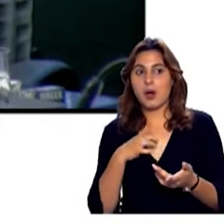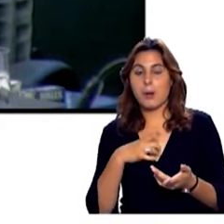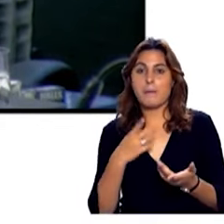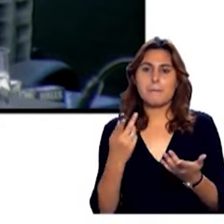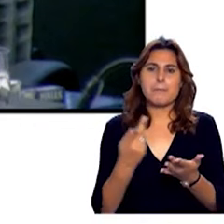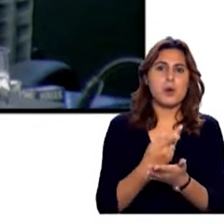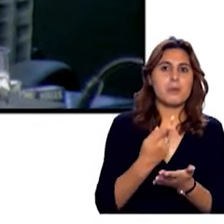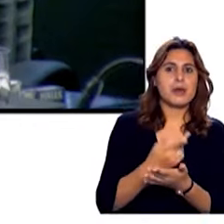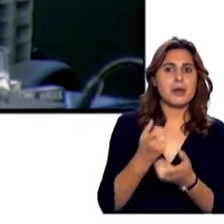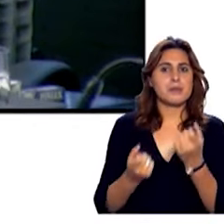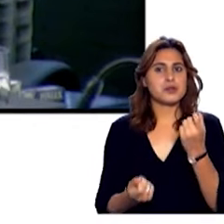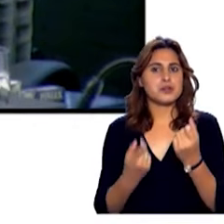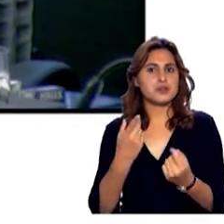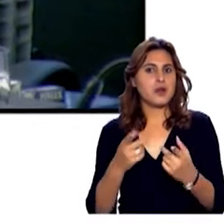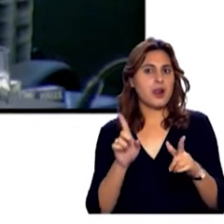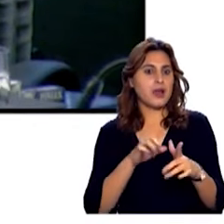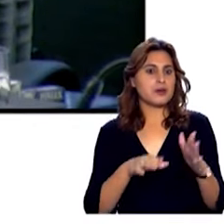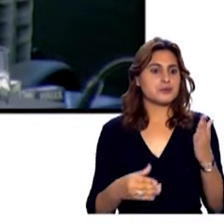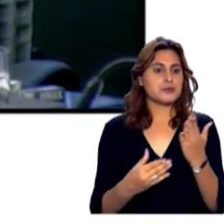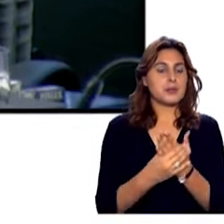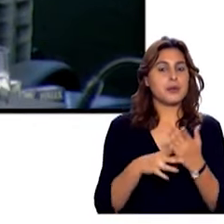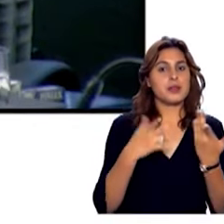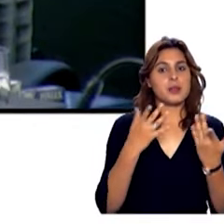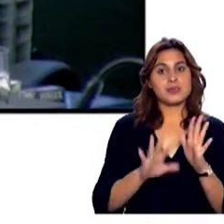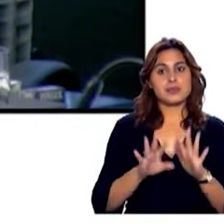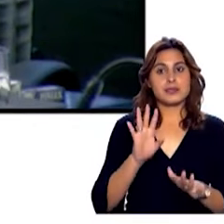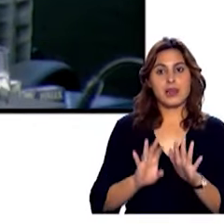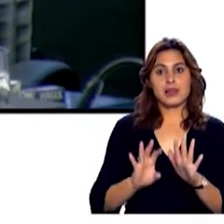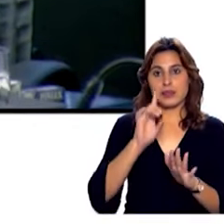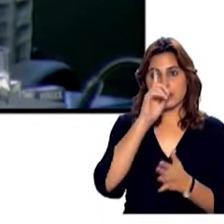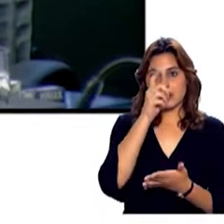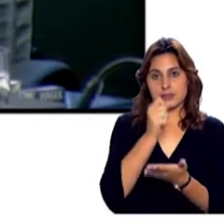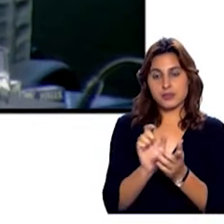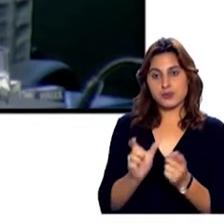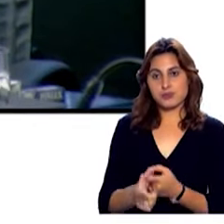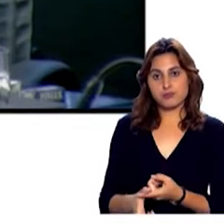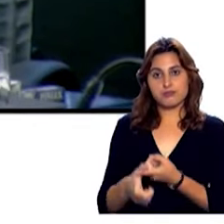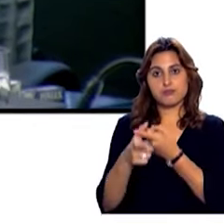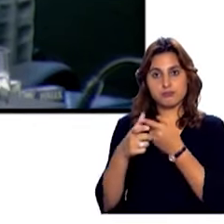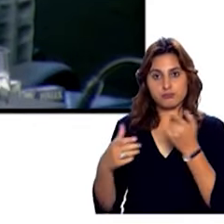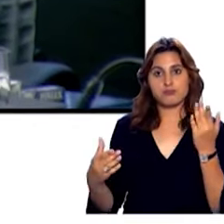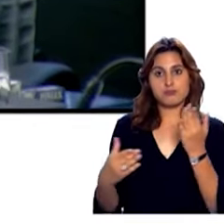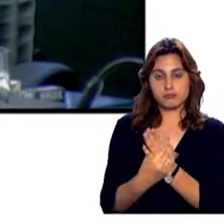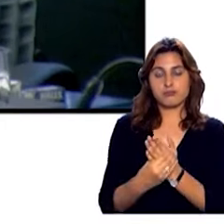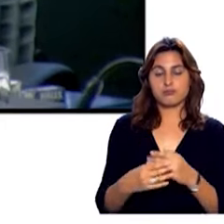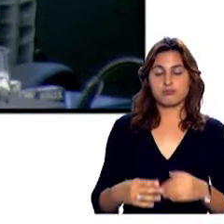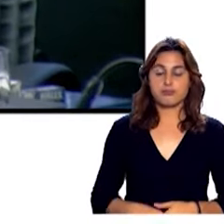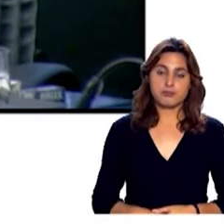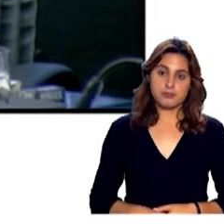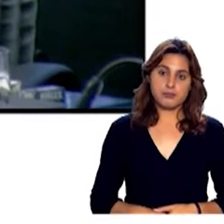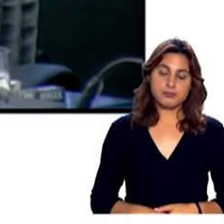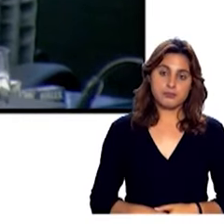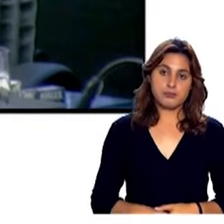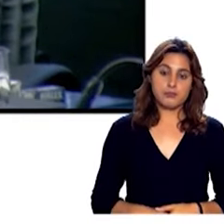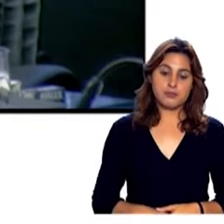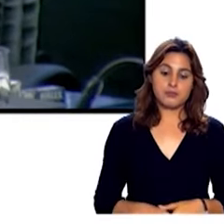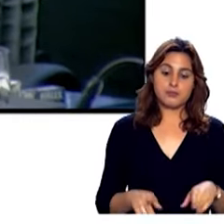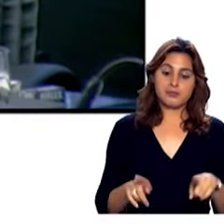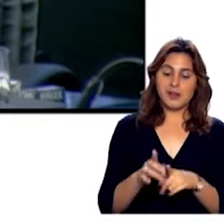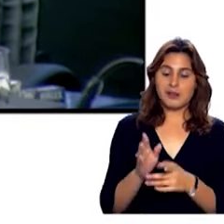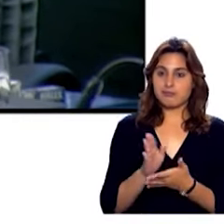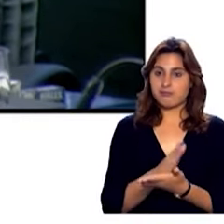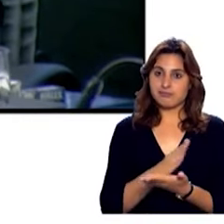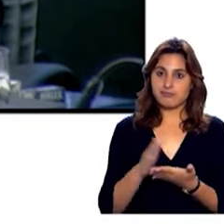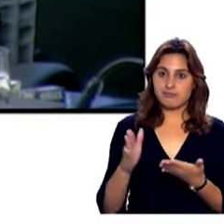suspender un juicio para Los procesados en el caso de que haya comparecido algú acusado por causa que está justificada dec